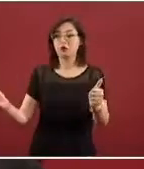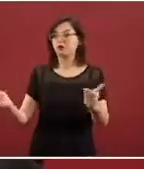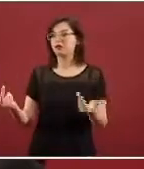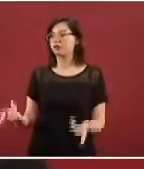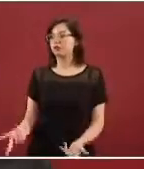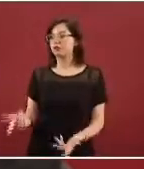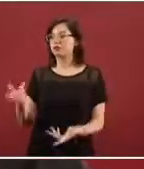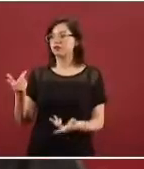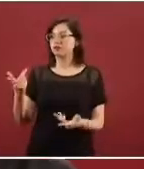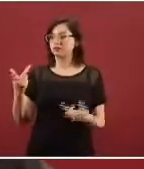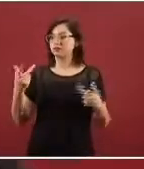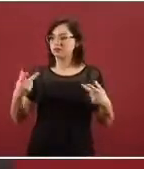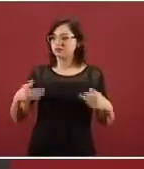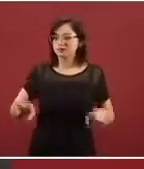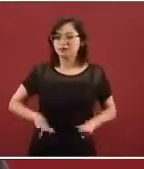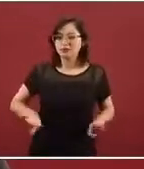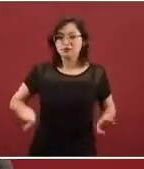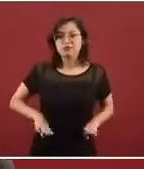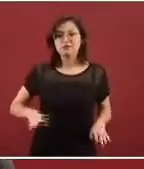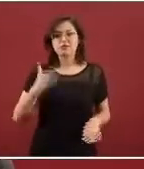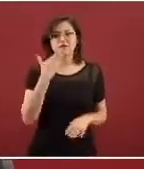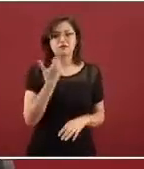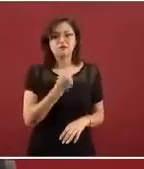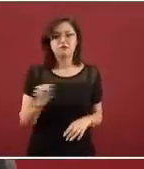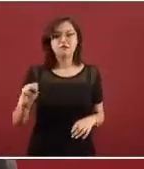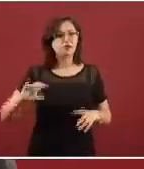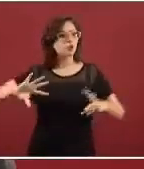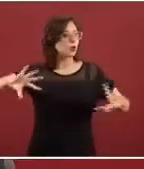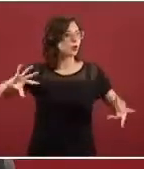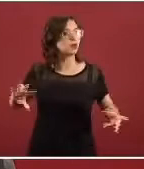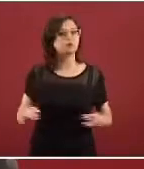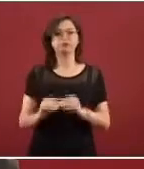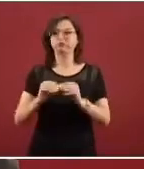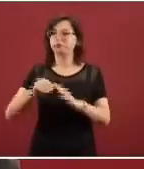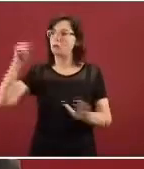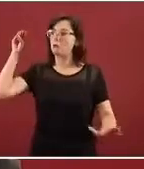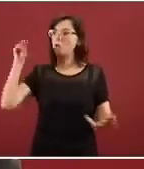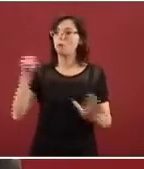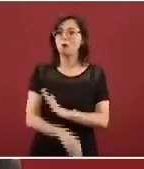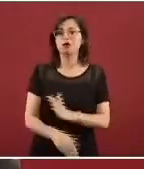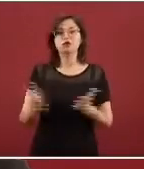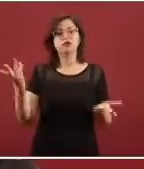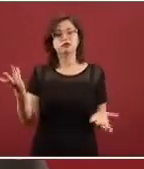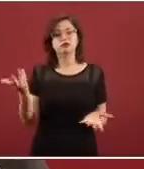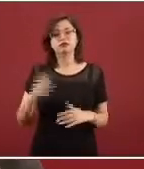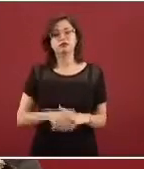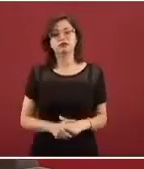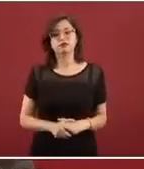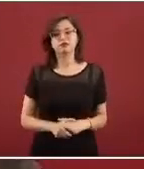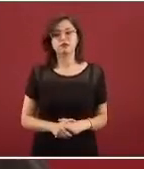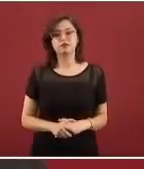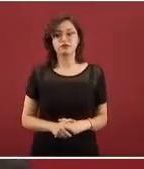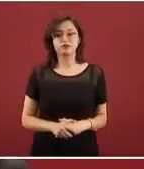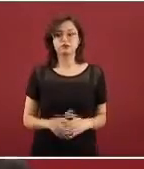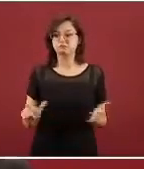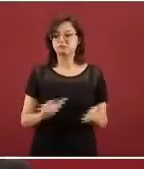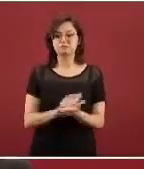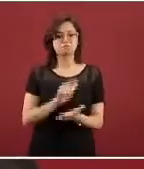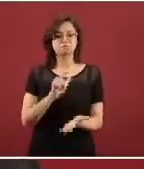conocimiento, la capacidad de tu empresa. Es casi como un suicidio para una empresa. Pero la ley no se los